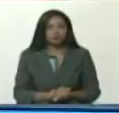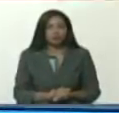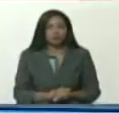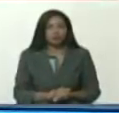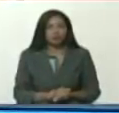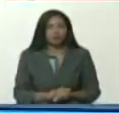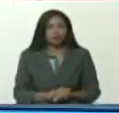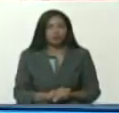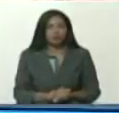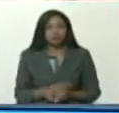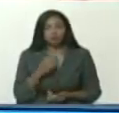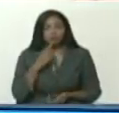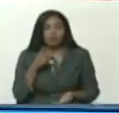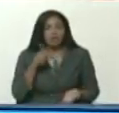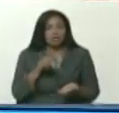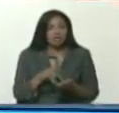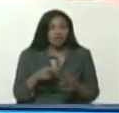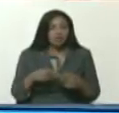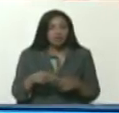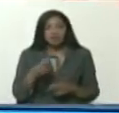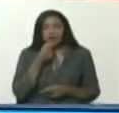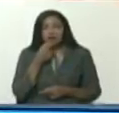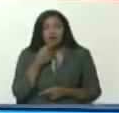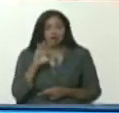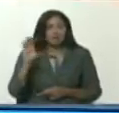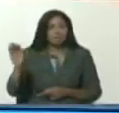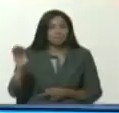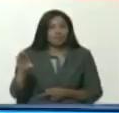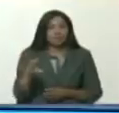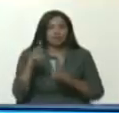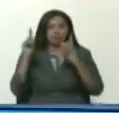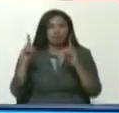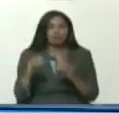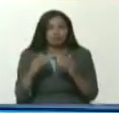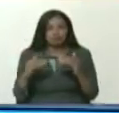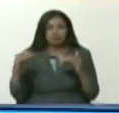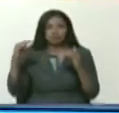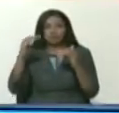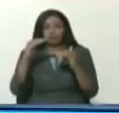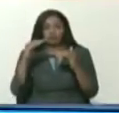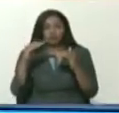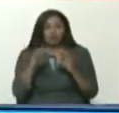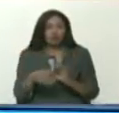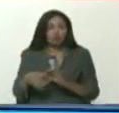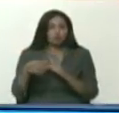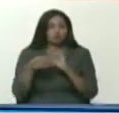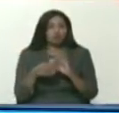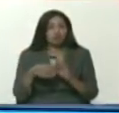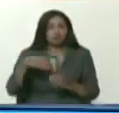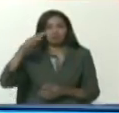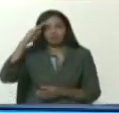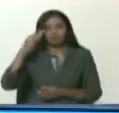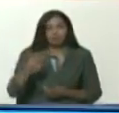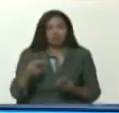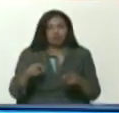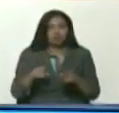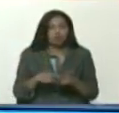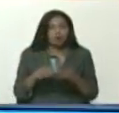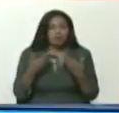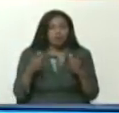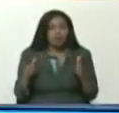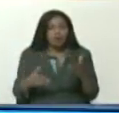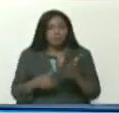para sacar adelante en nuestra hermosa patria. La dignidad por encima de todo. La unión cívico-militar, la unión